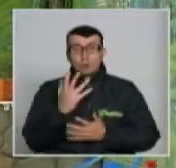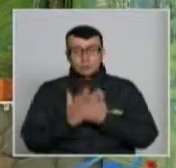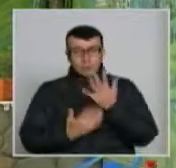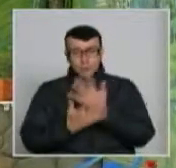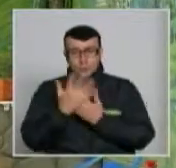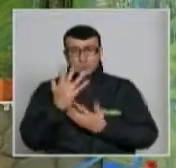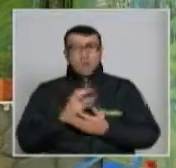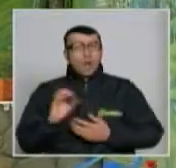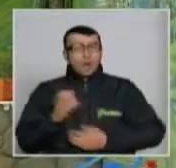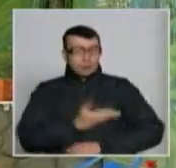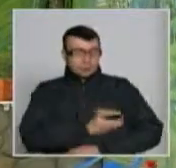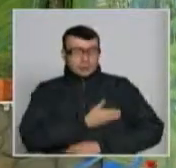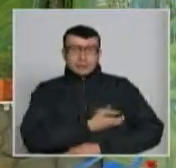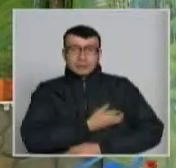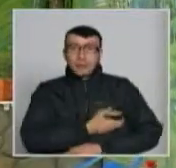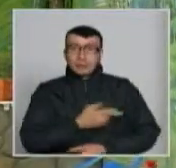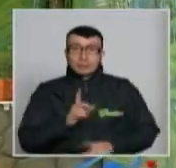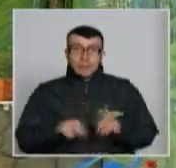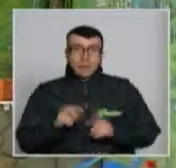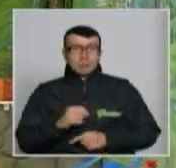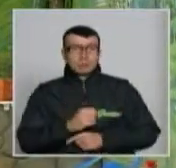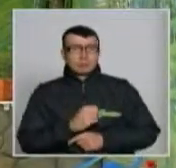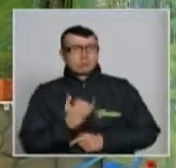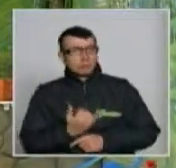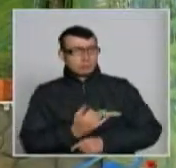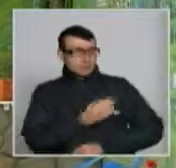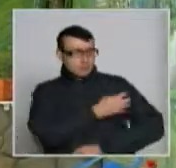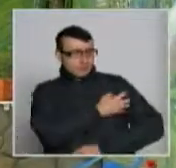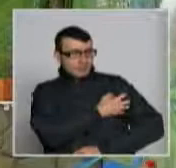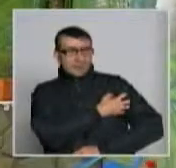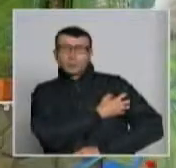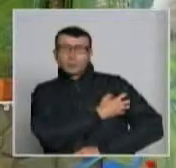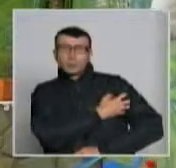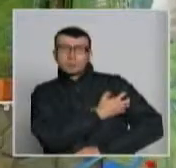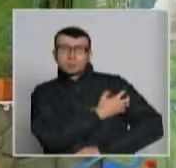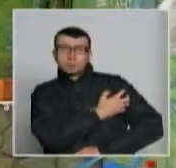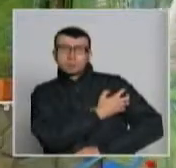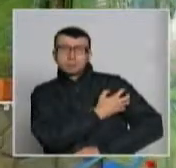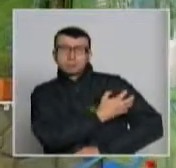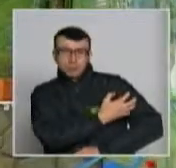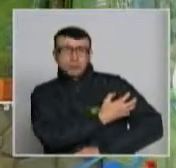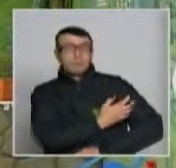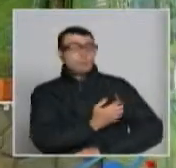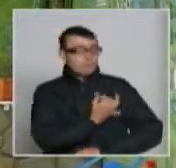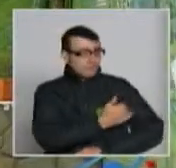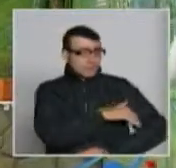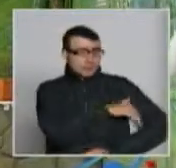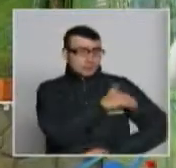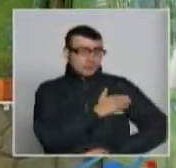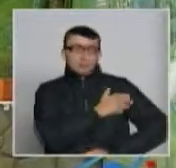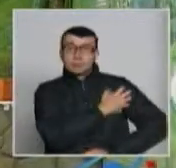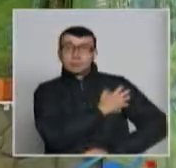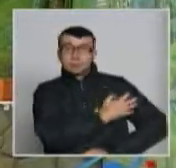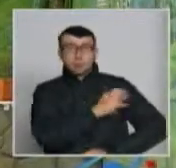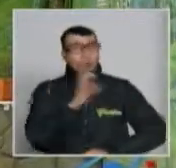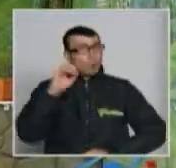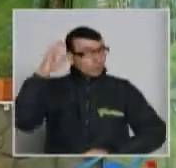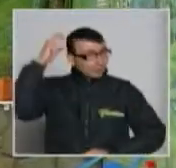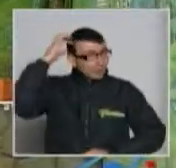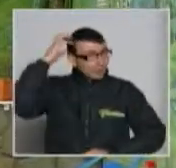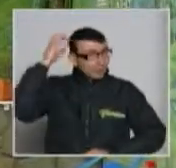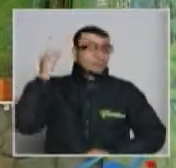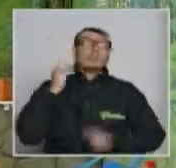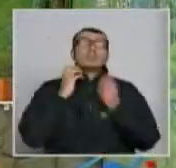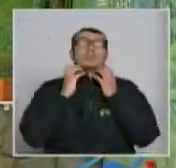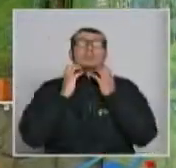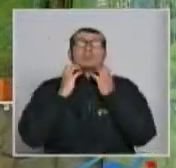seno, se inflaman los de la axila, y en los procesos inflamatorios infecciosos de la cabeza se inflaman los del